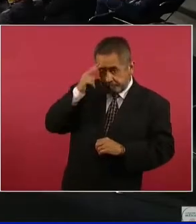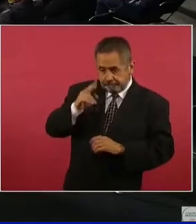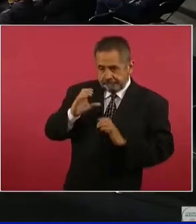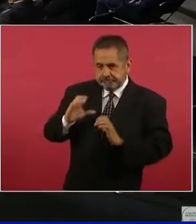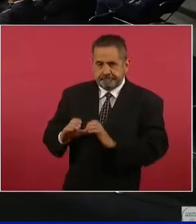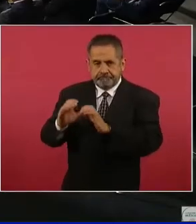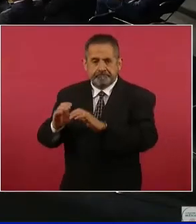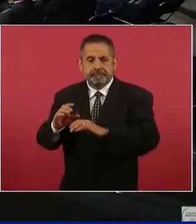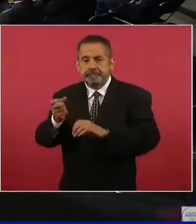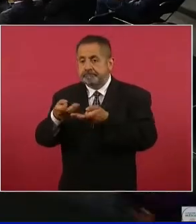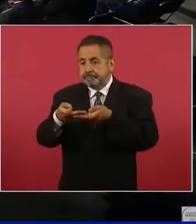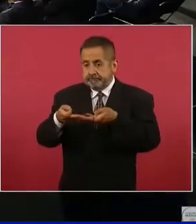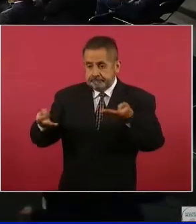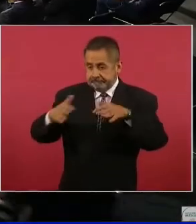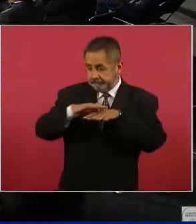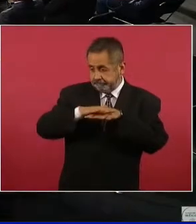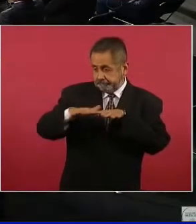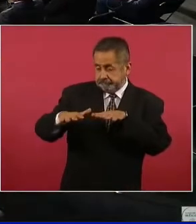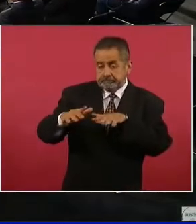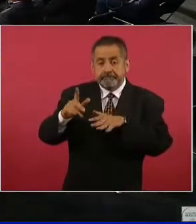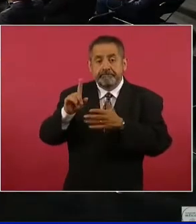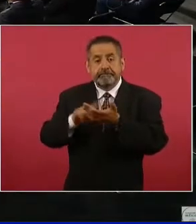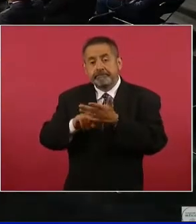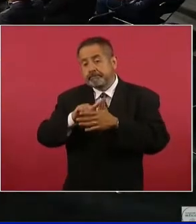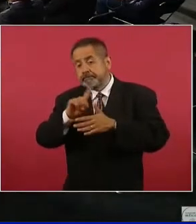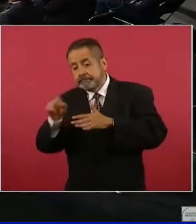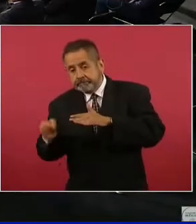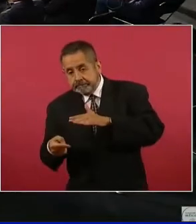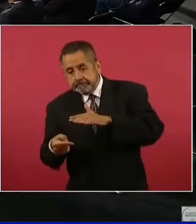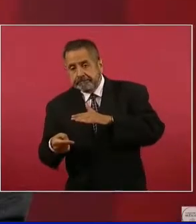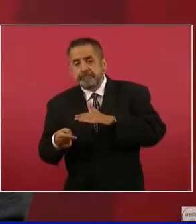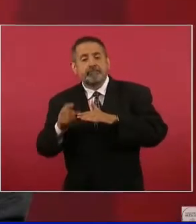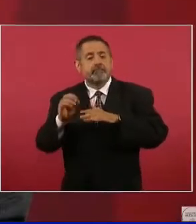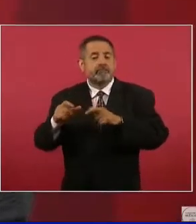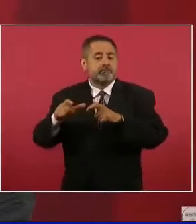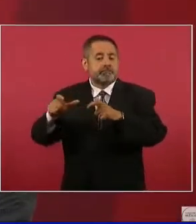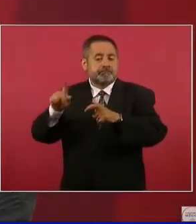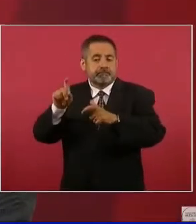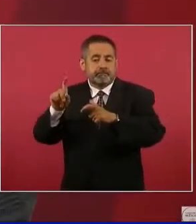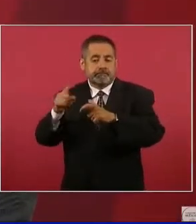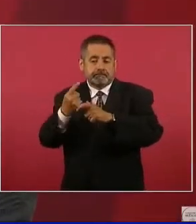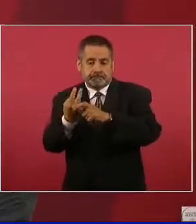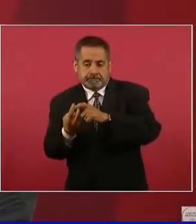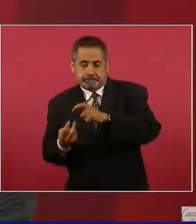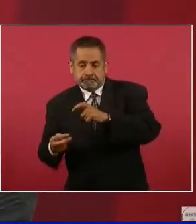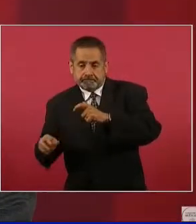aquellos que se encuentran sumergidos en cuevas y cenotes